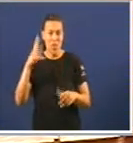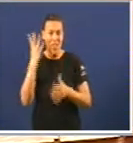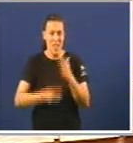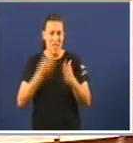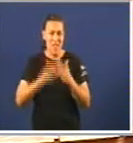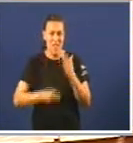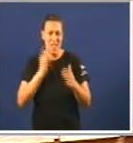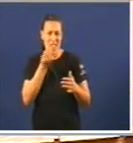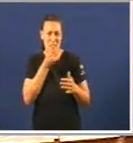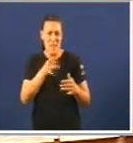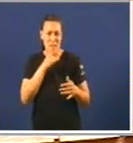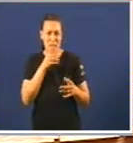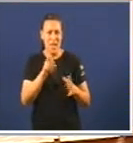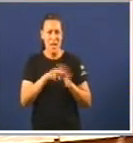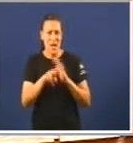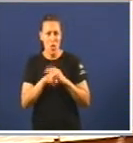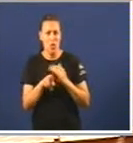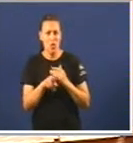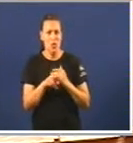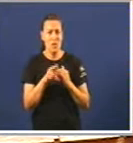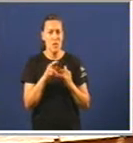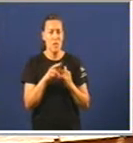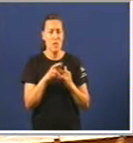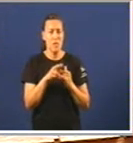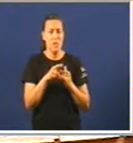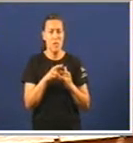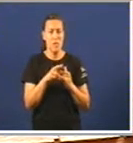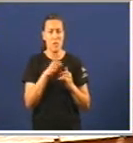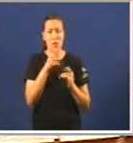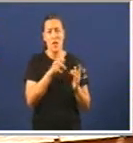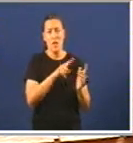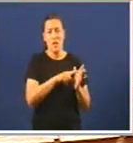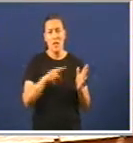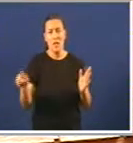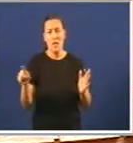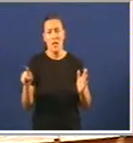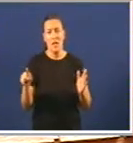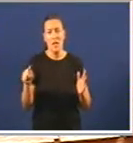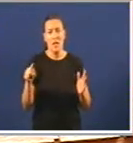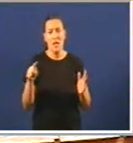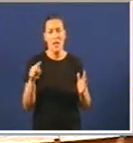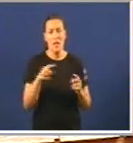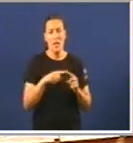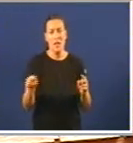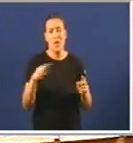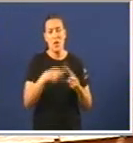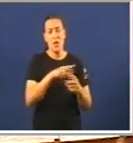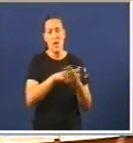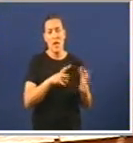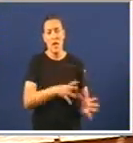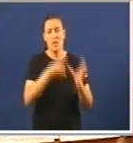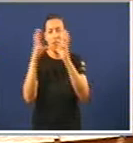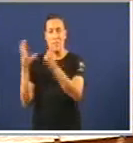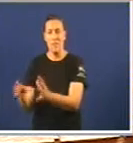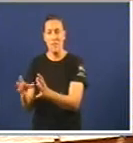recursos e en coordinación que se acrecentaron, obviamente, co traslado decidido por parte da Xunta de Galicia sen ningún tipo